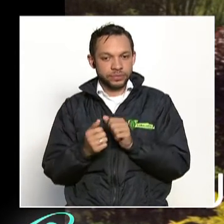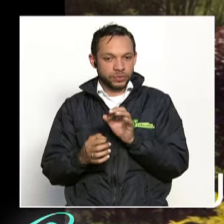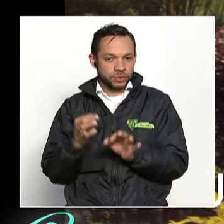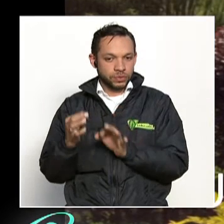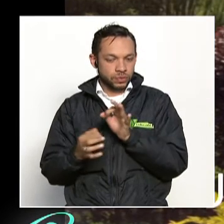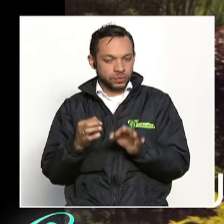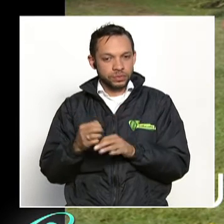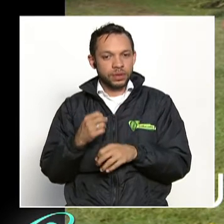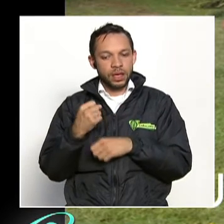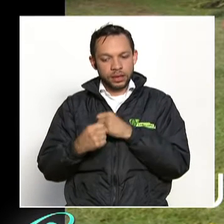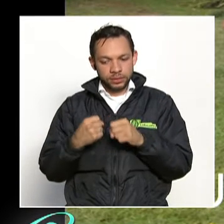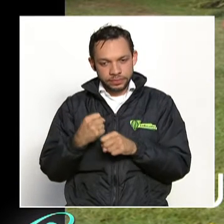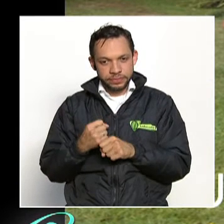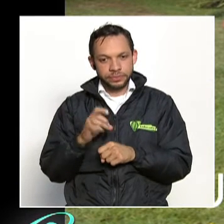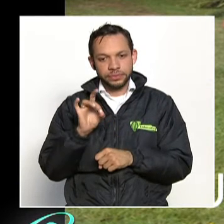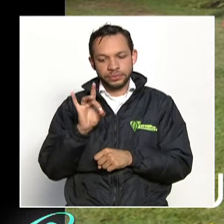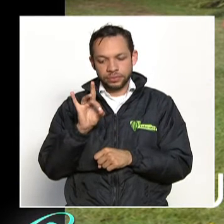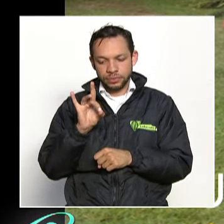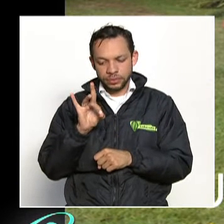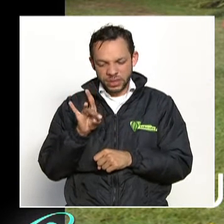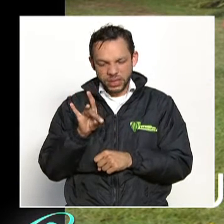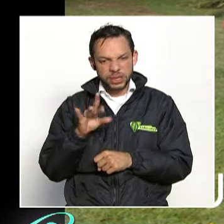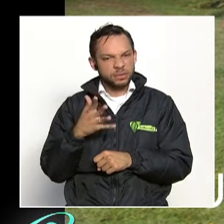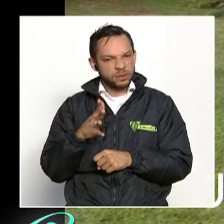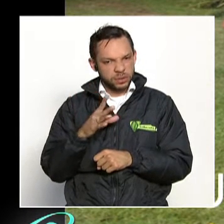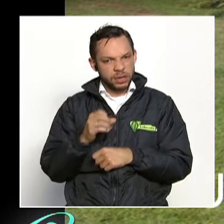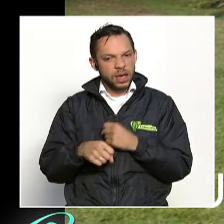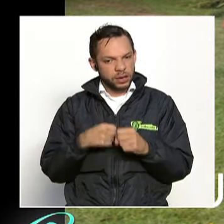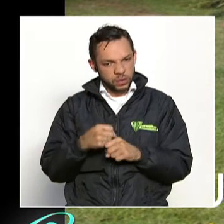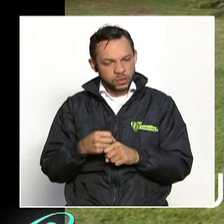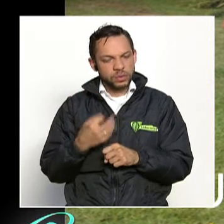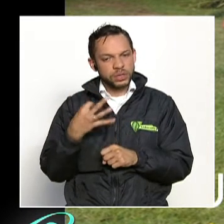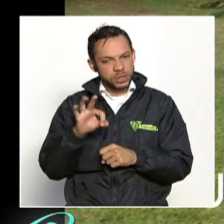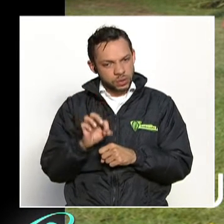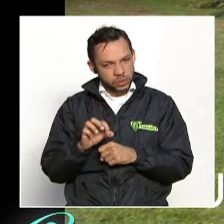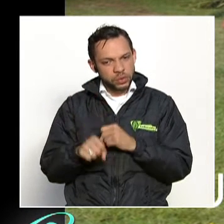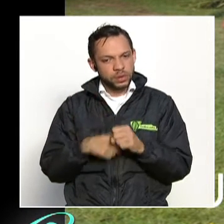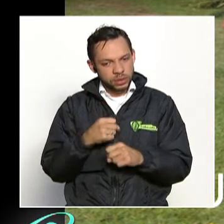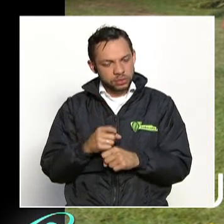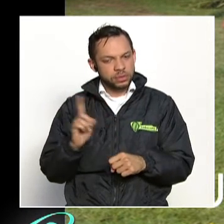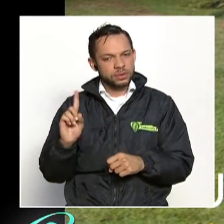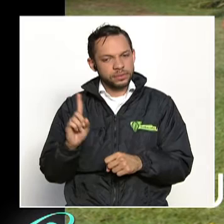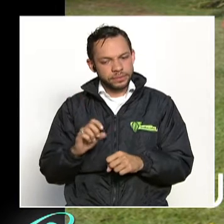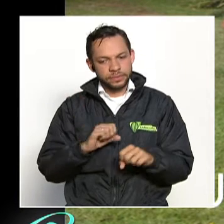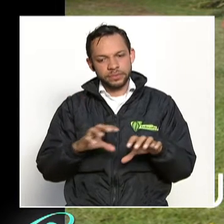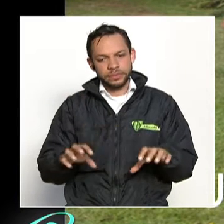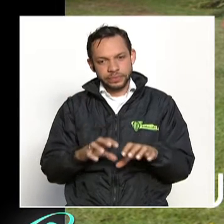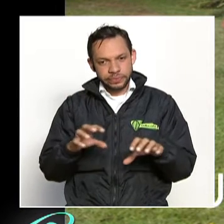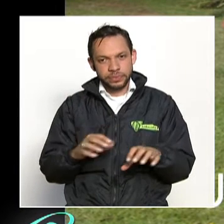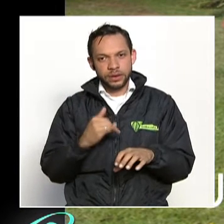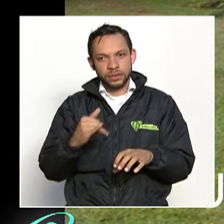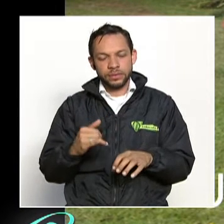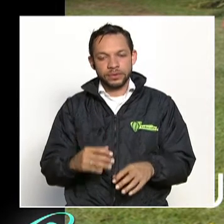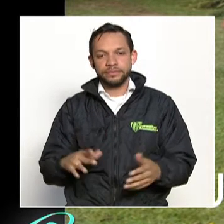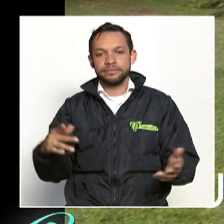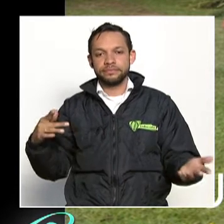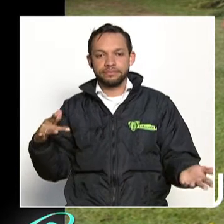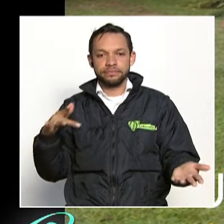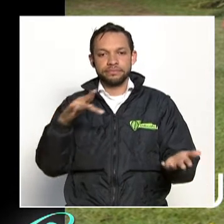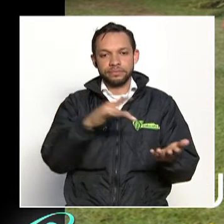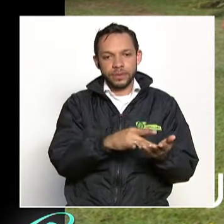trabajando durante más de 15, 18 años y es un sitio fabuloso que ustedes deberían de